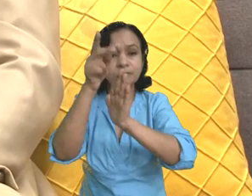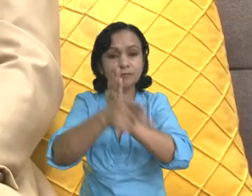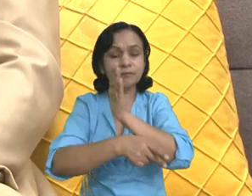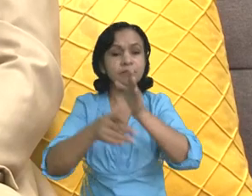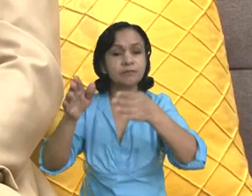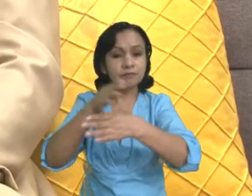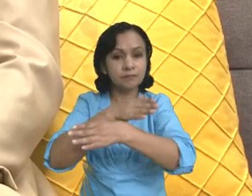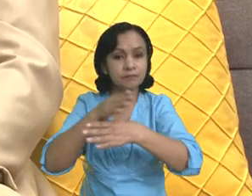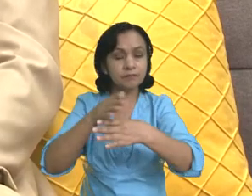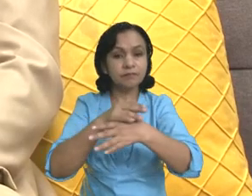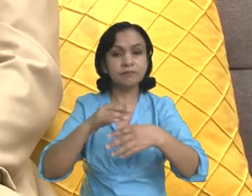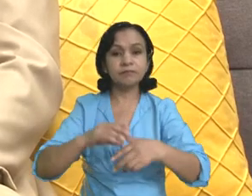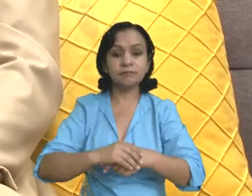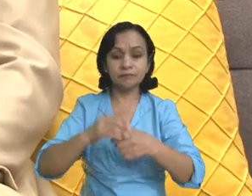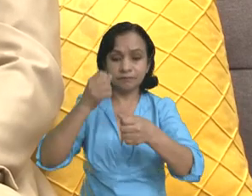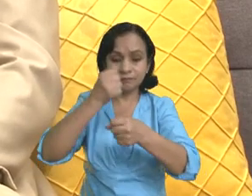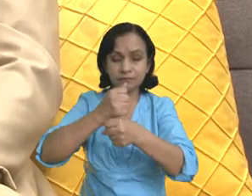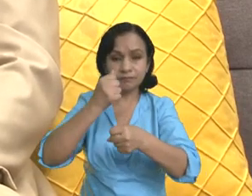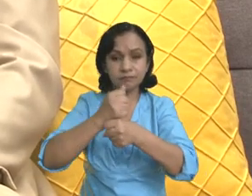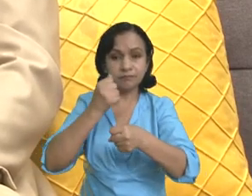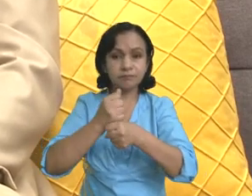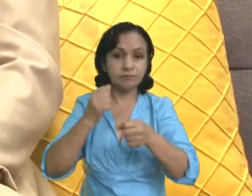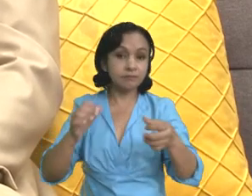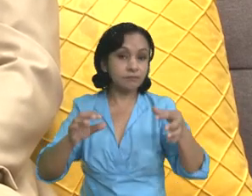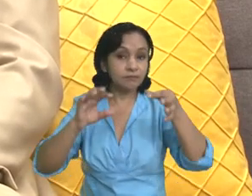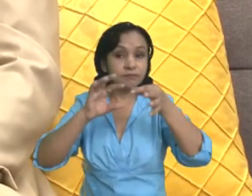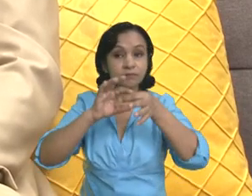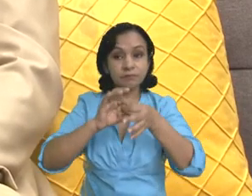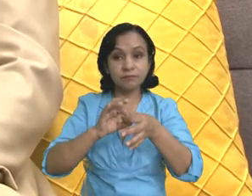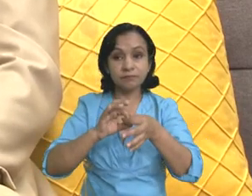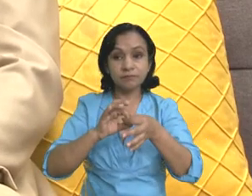guiamos y trabajamos. Y bueno, y lógicamente